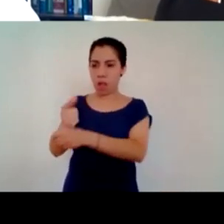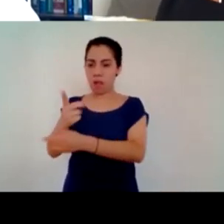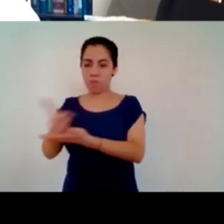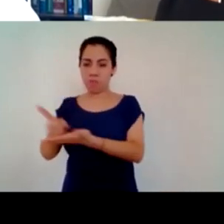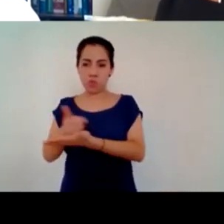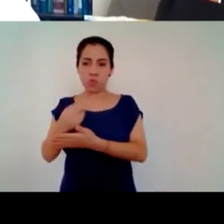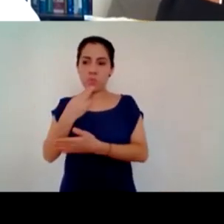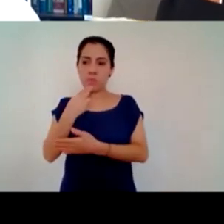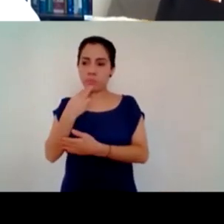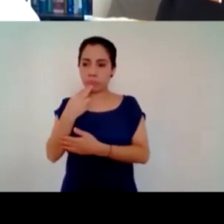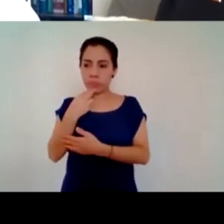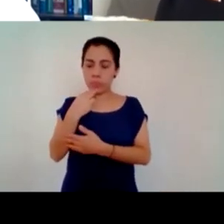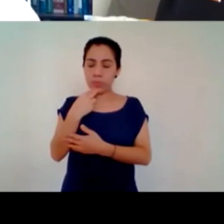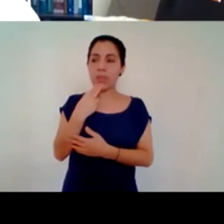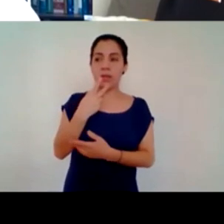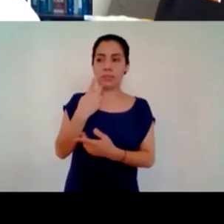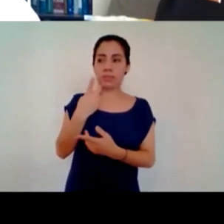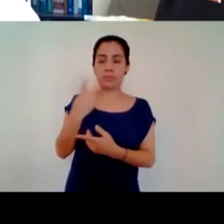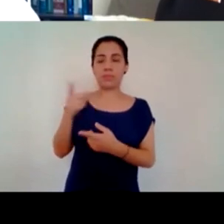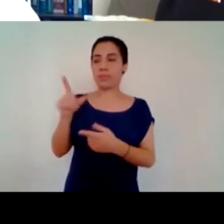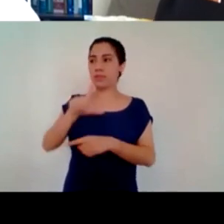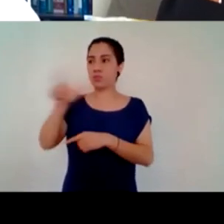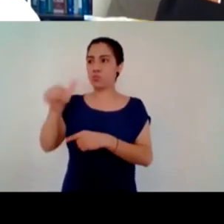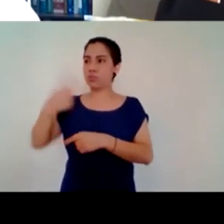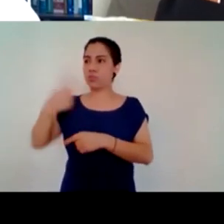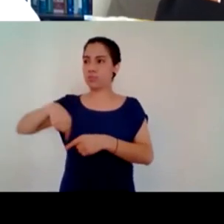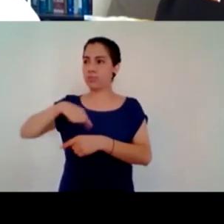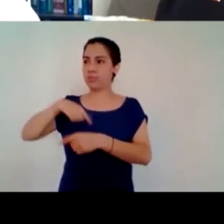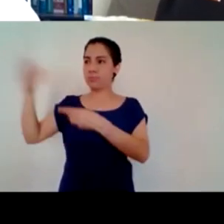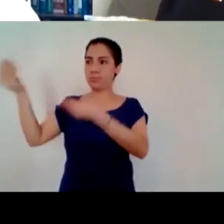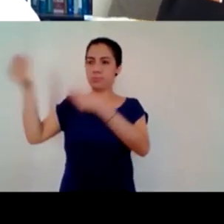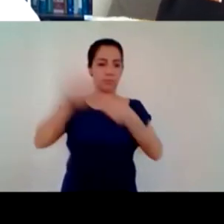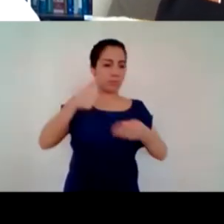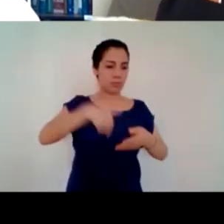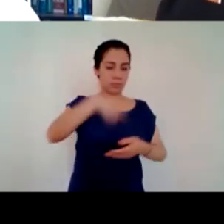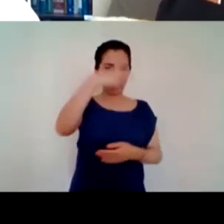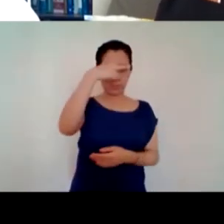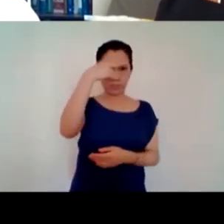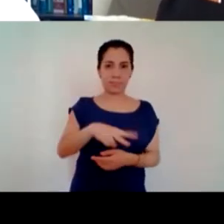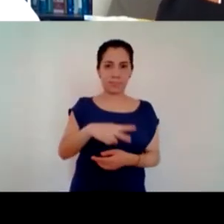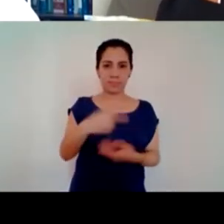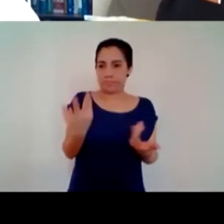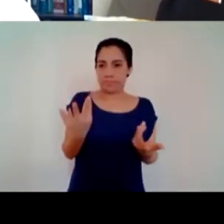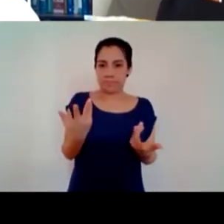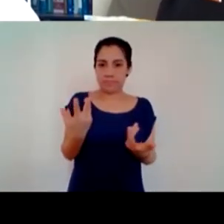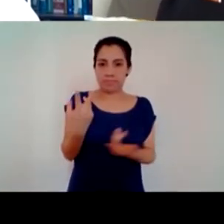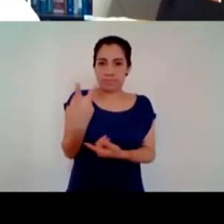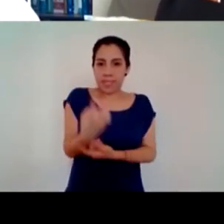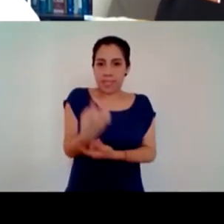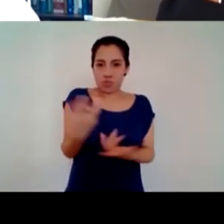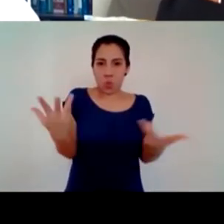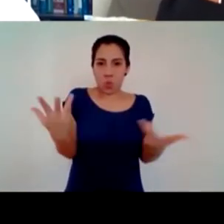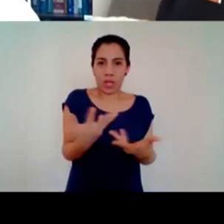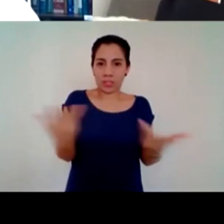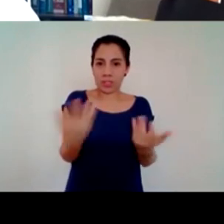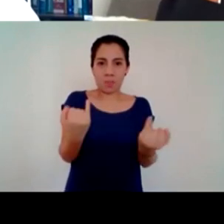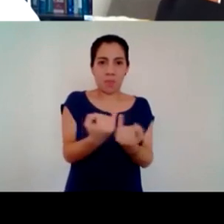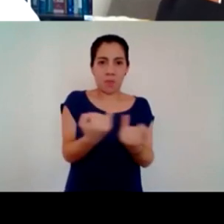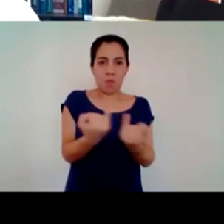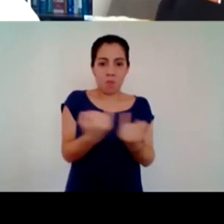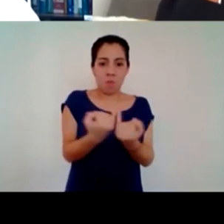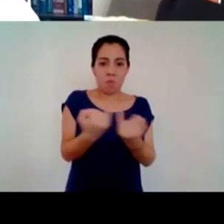moríamos de la risa, porque lo que dijimos fue, esto es exactamente lo que estamos haciendo en la campaña Juntos por la Paz. Los